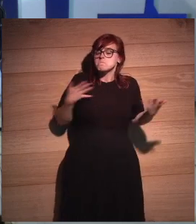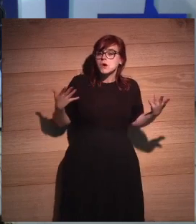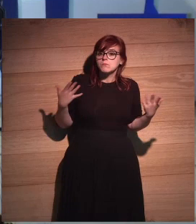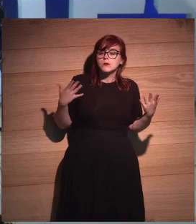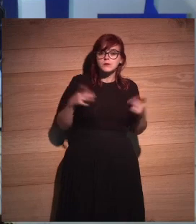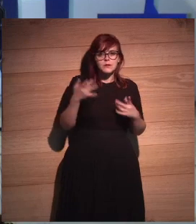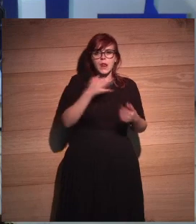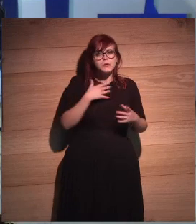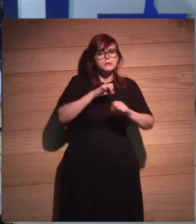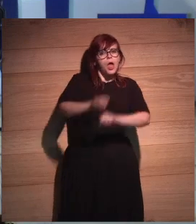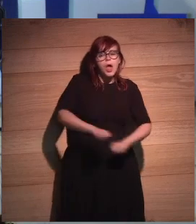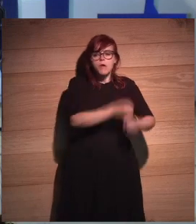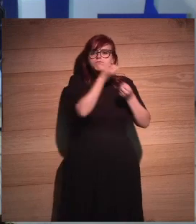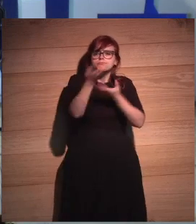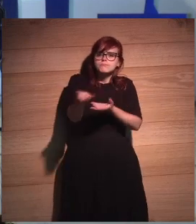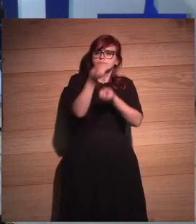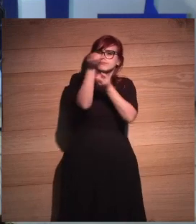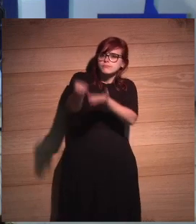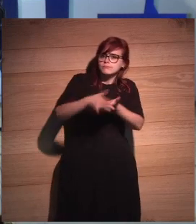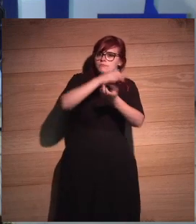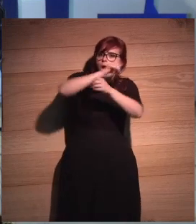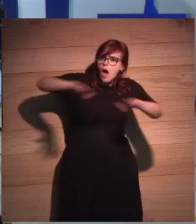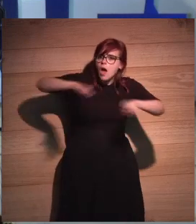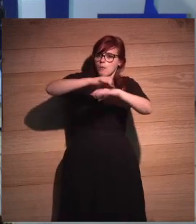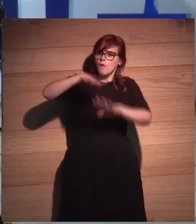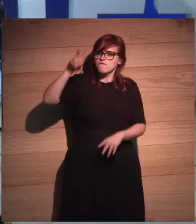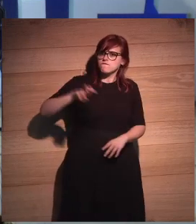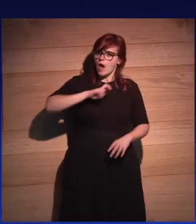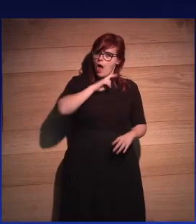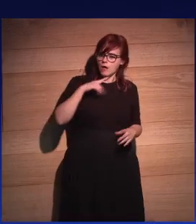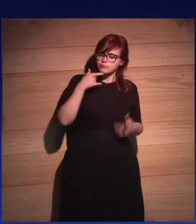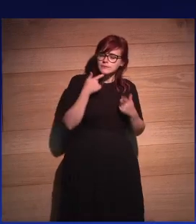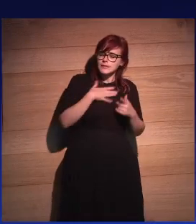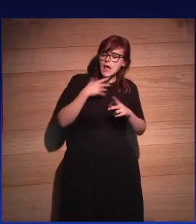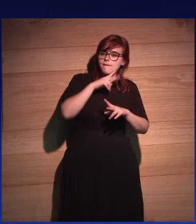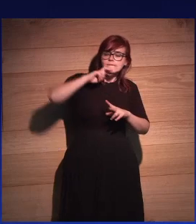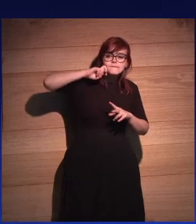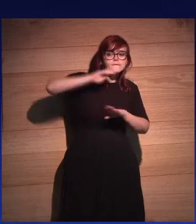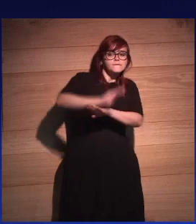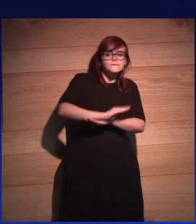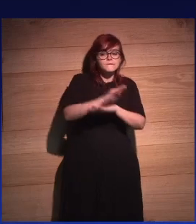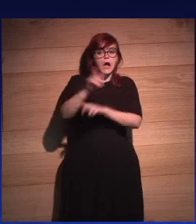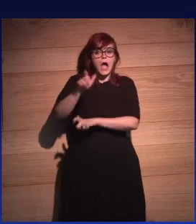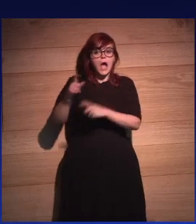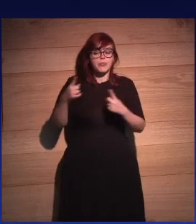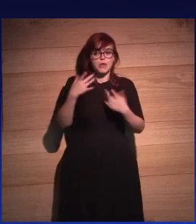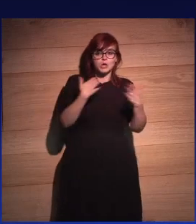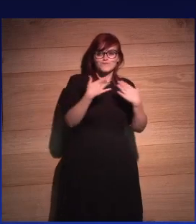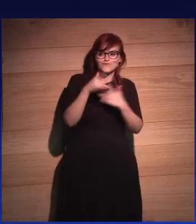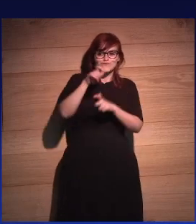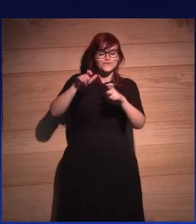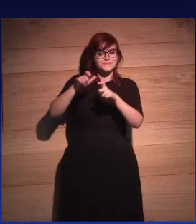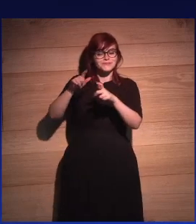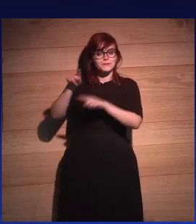intentamos hacerla valer. Y es una cosa que yo valoro muchísimo. Y cuando tenemos conversaciones con esta